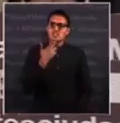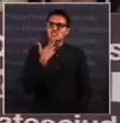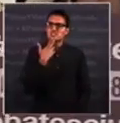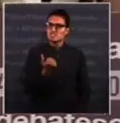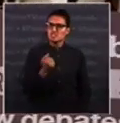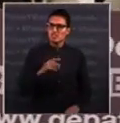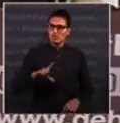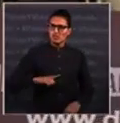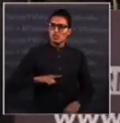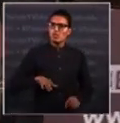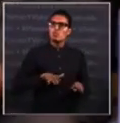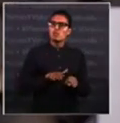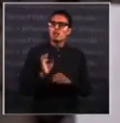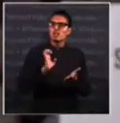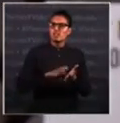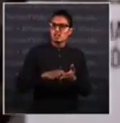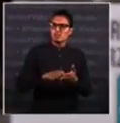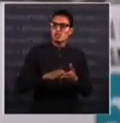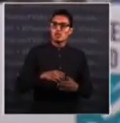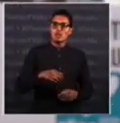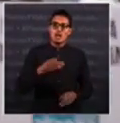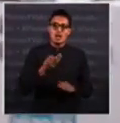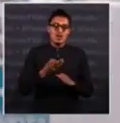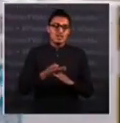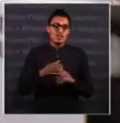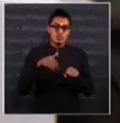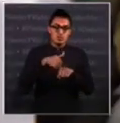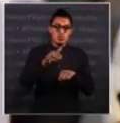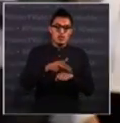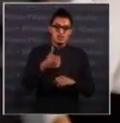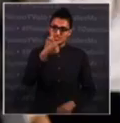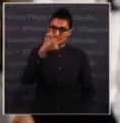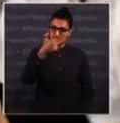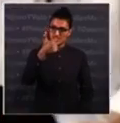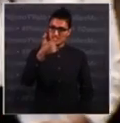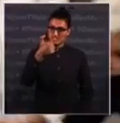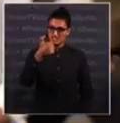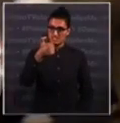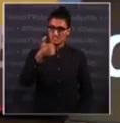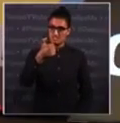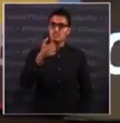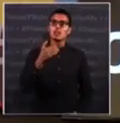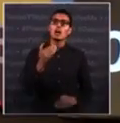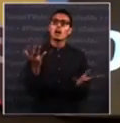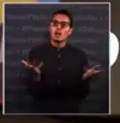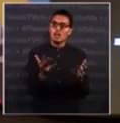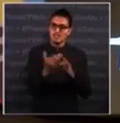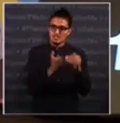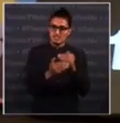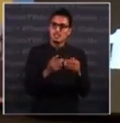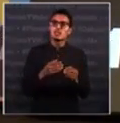dando resultados. Somos el 6º lugar en generación de empleo. Sin